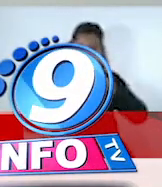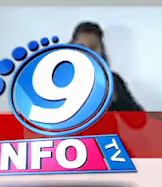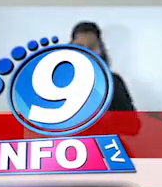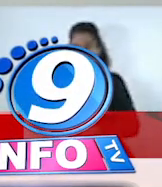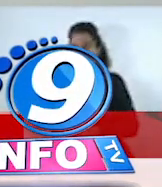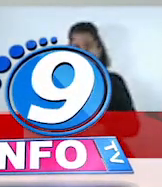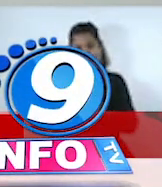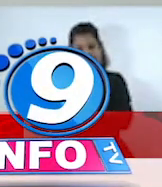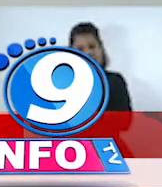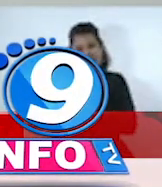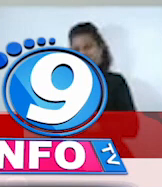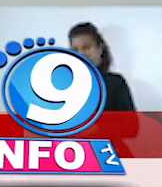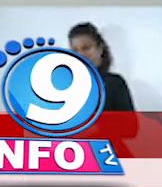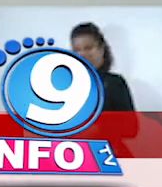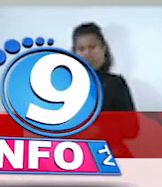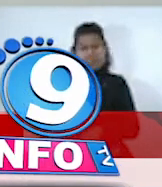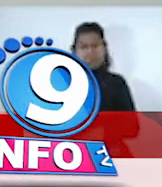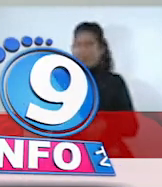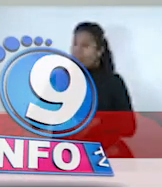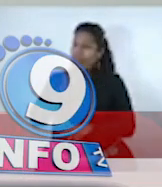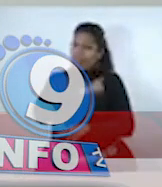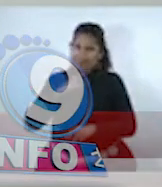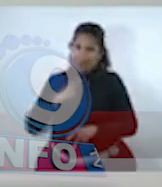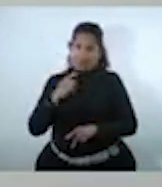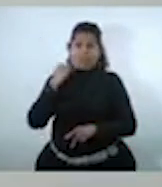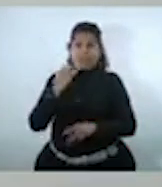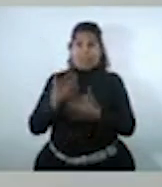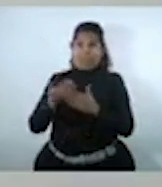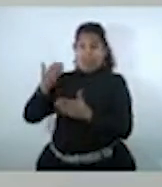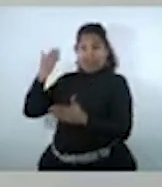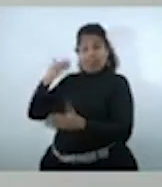No seremos omisos ante ninguna falta que se haya cometido en los gobiernos